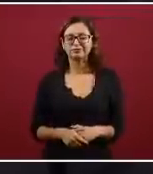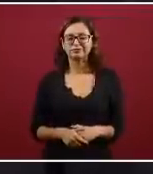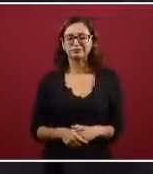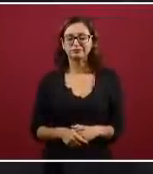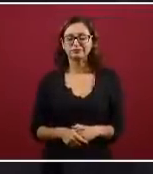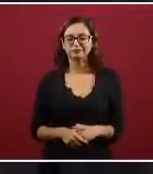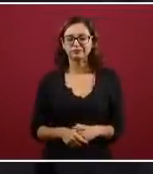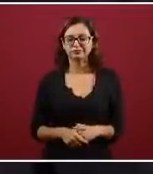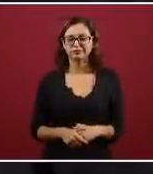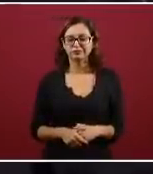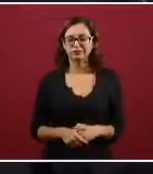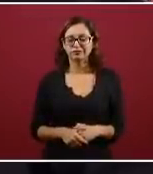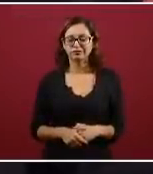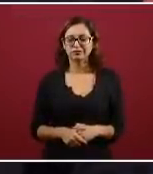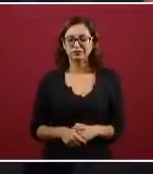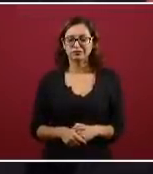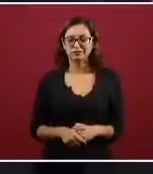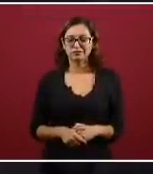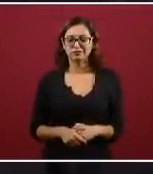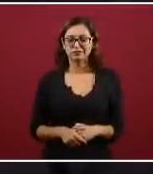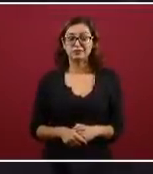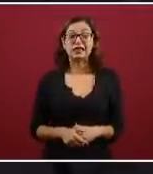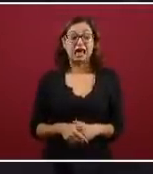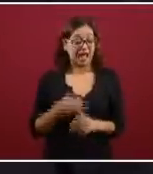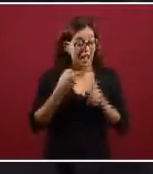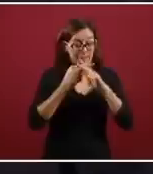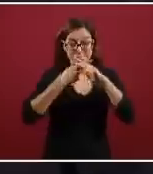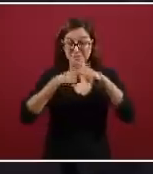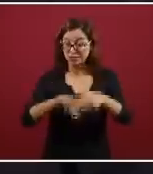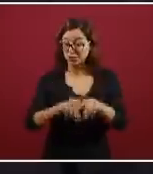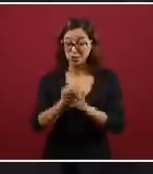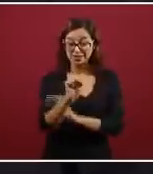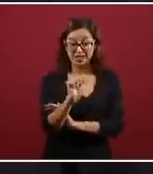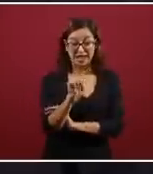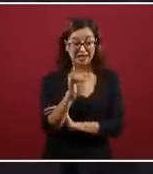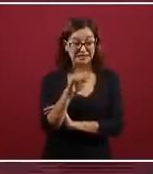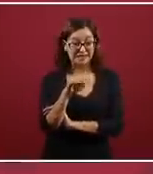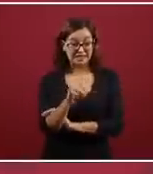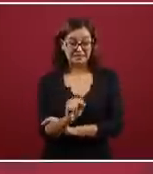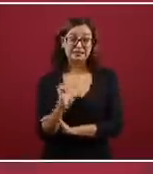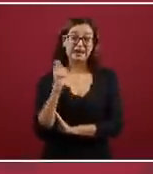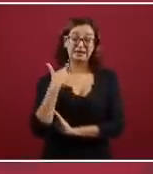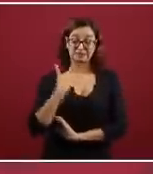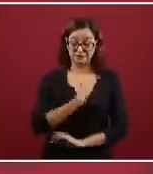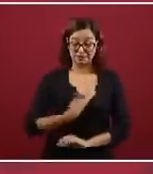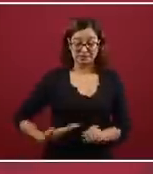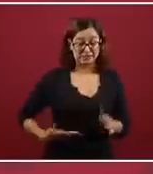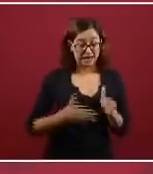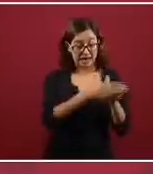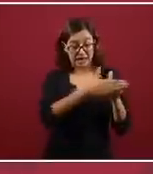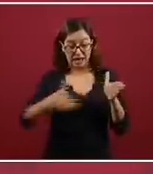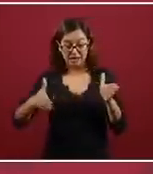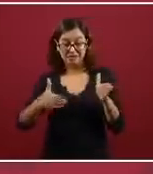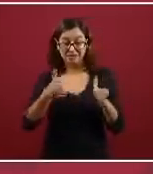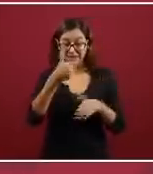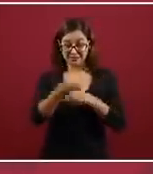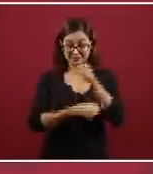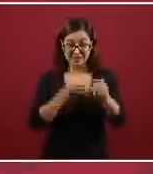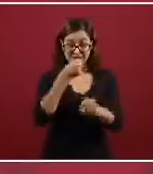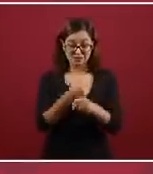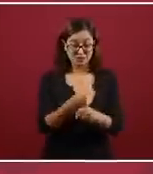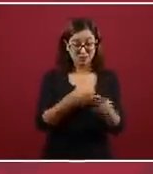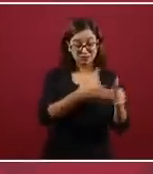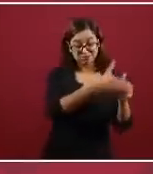es que exactamente en el sexenio de Salinas fue